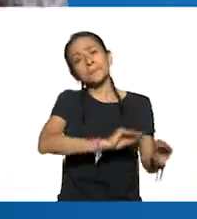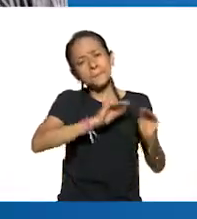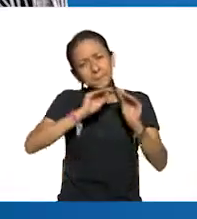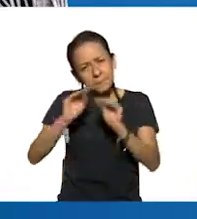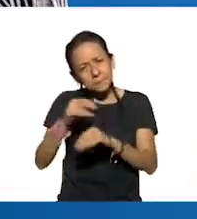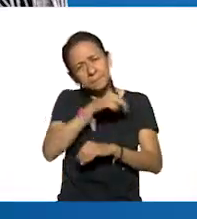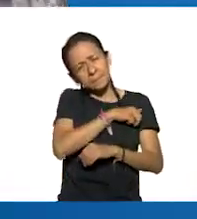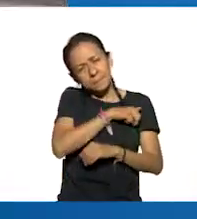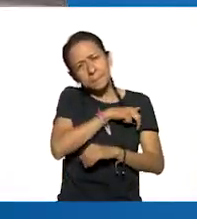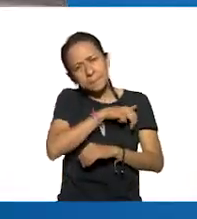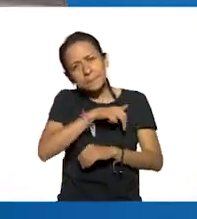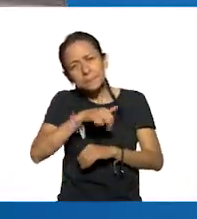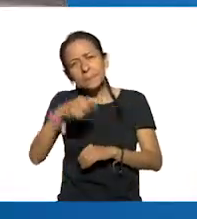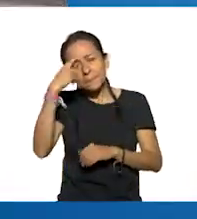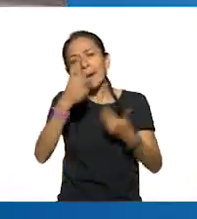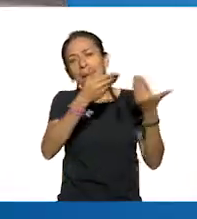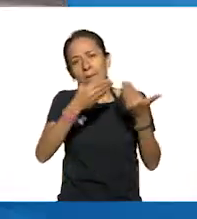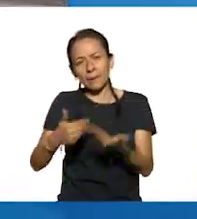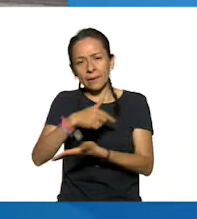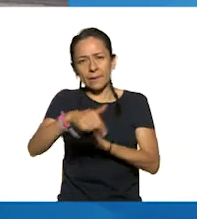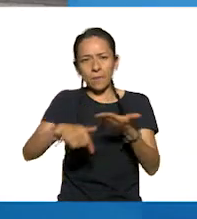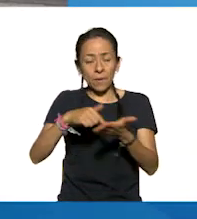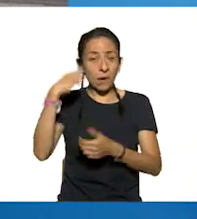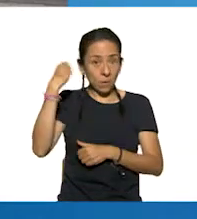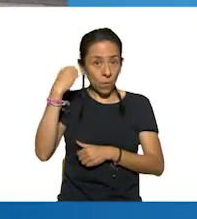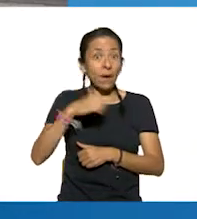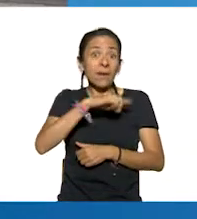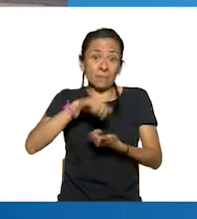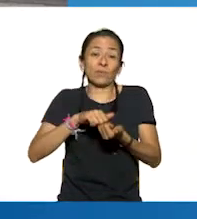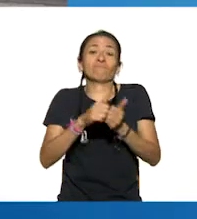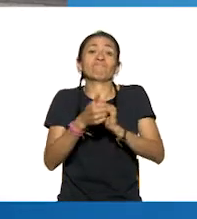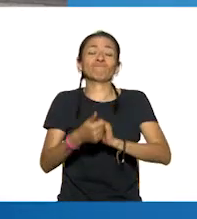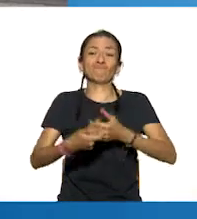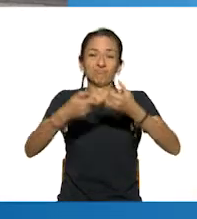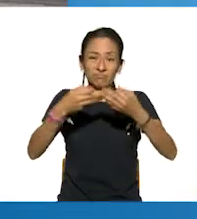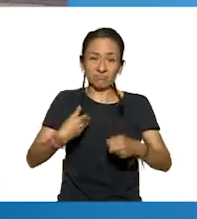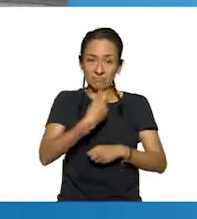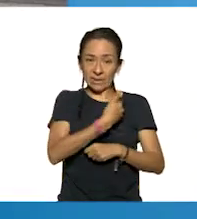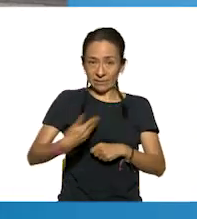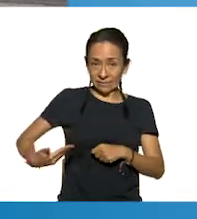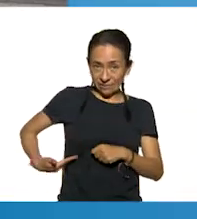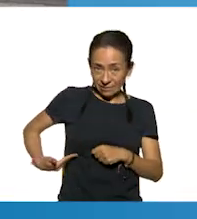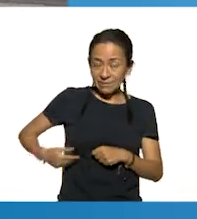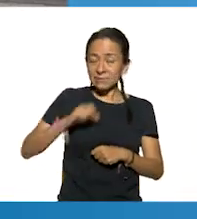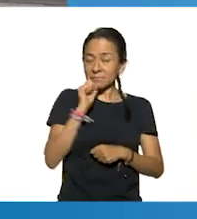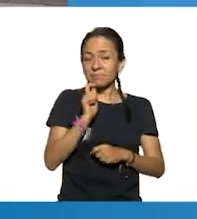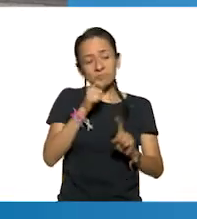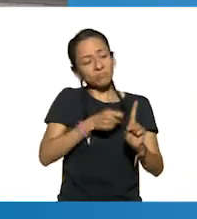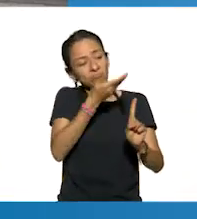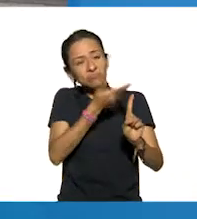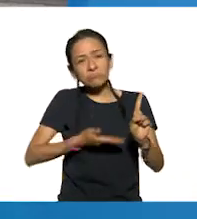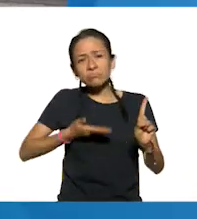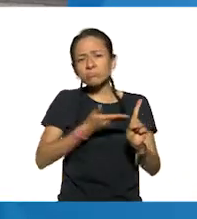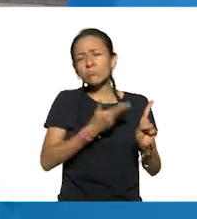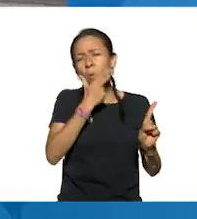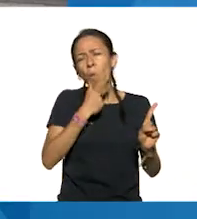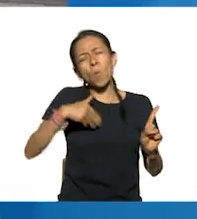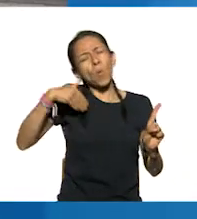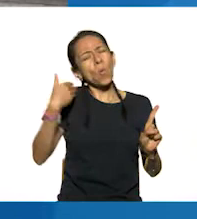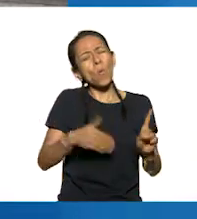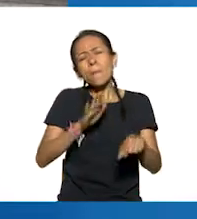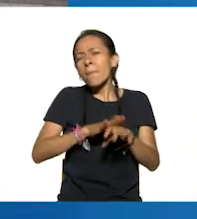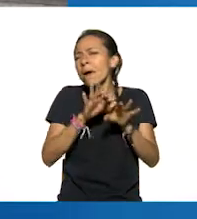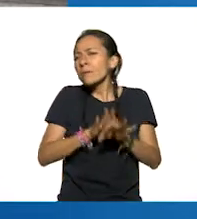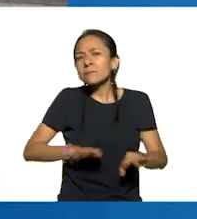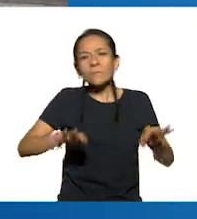Oaxaca, después para ser presidente y ser el hombre más representativo del